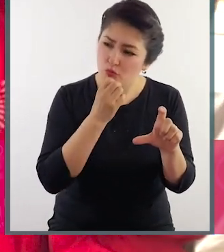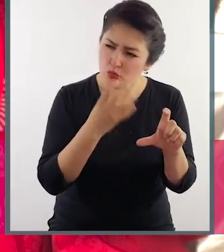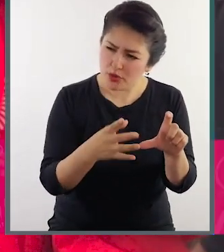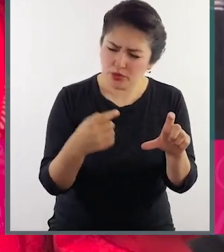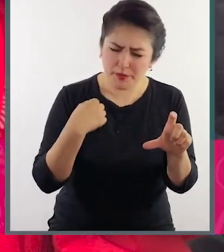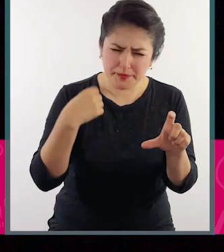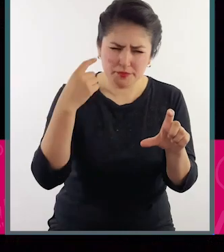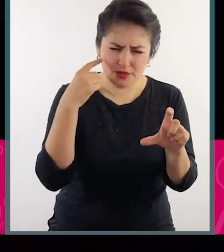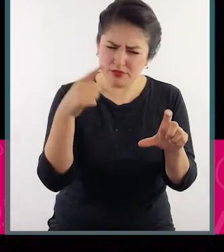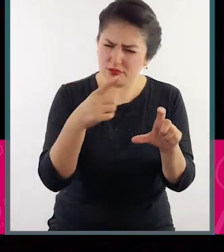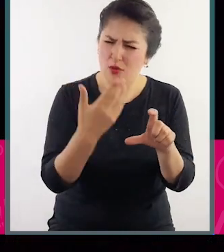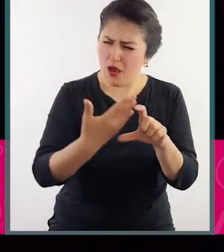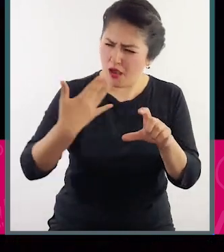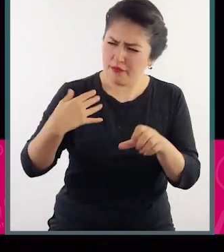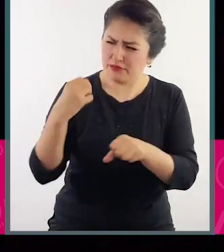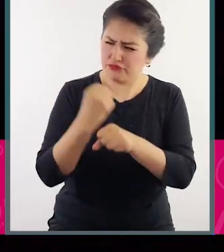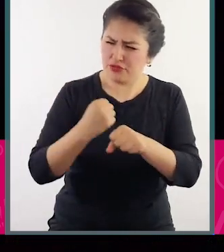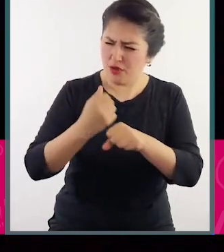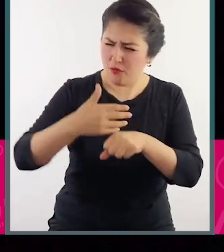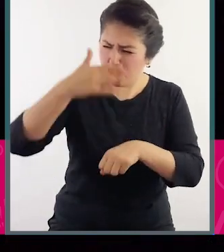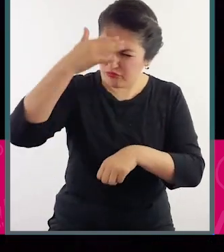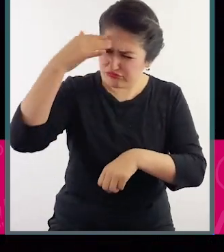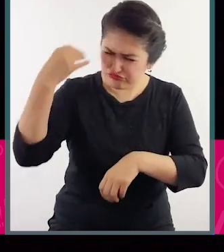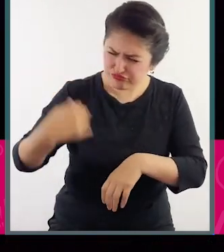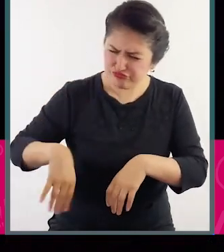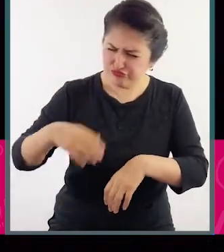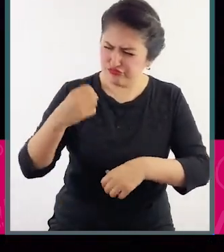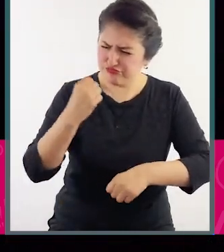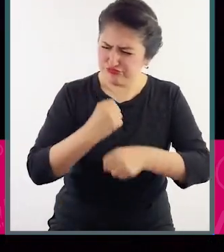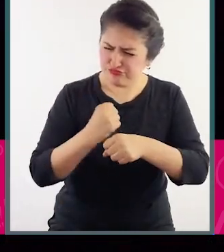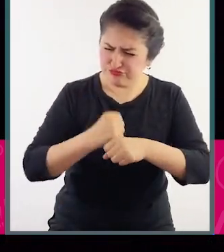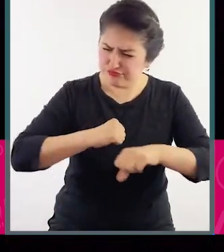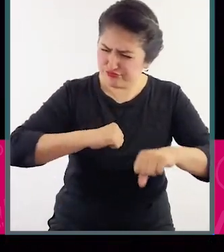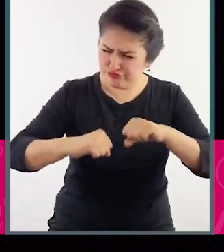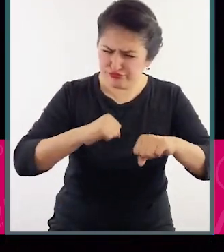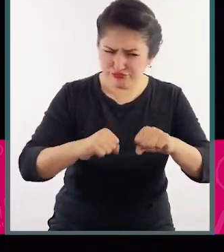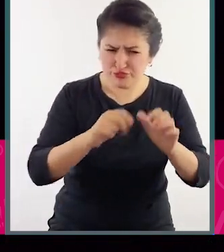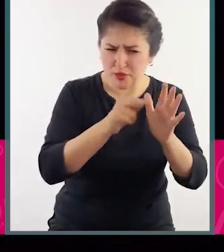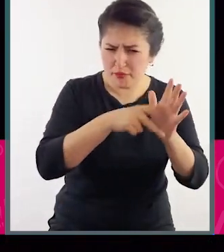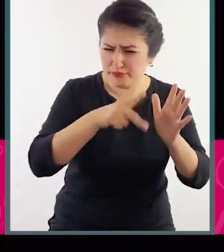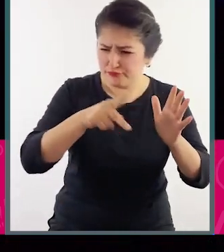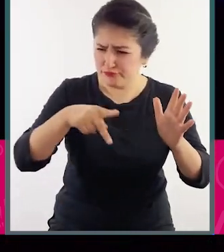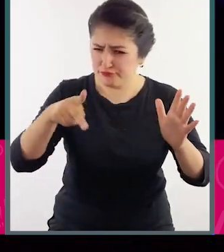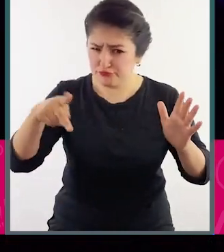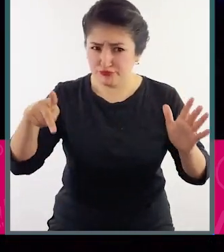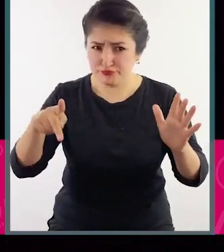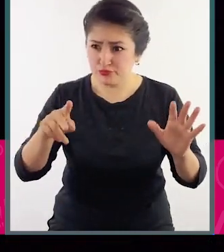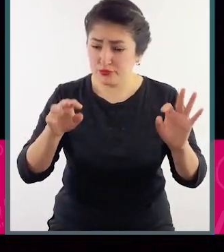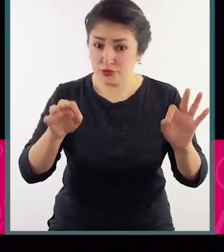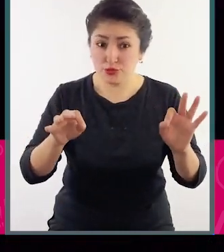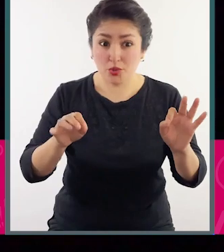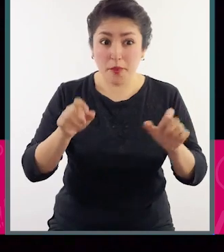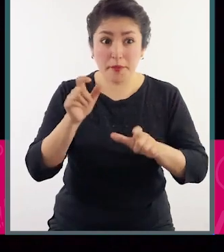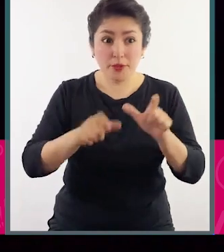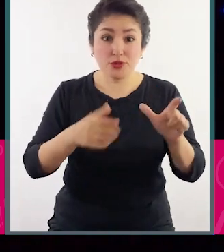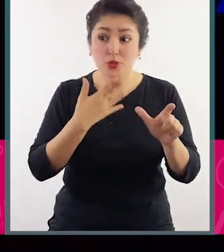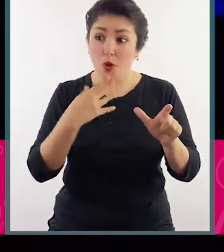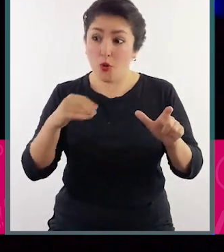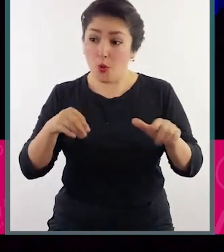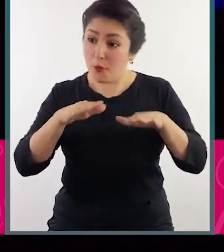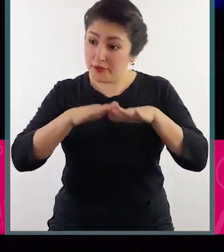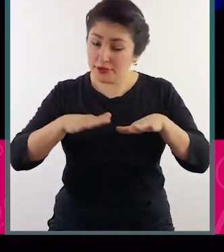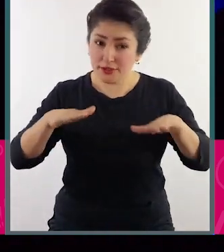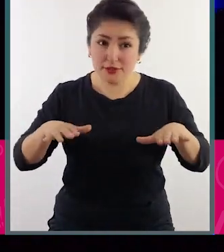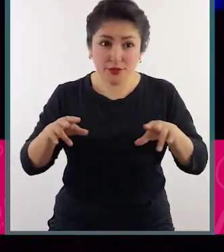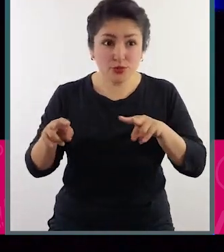salido. Yo supongo que mucho trabajo, mucho esfuerzo para poder lograr esta película y que sea para los jóvenes, para los